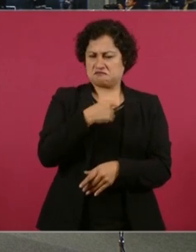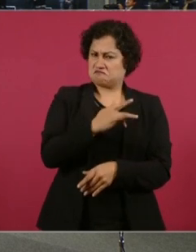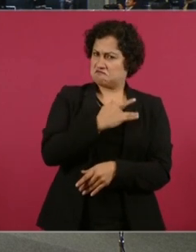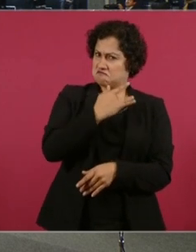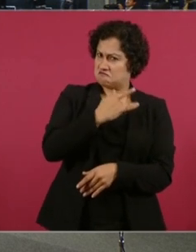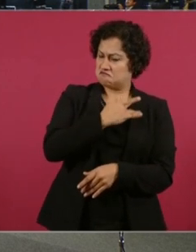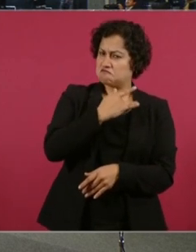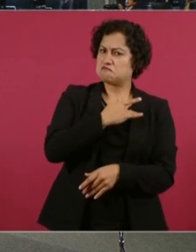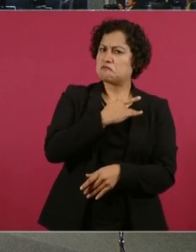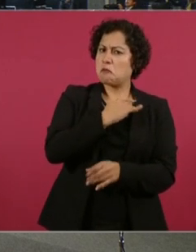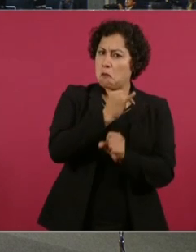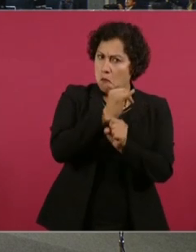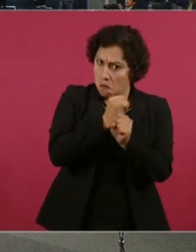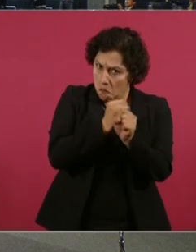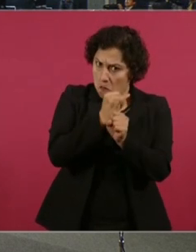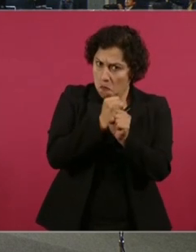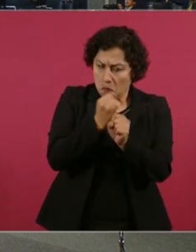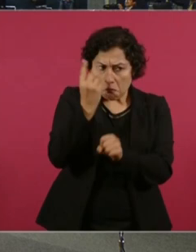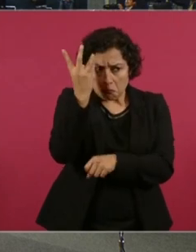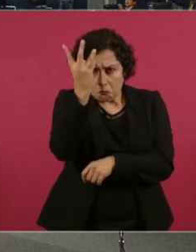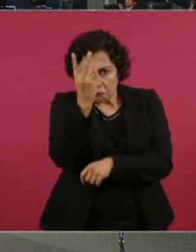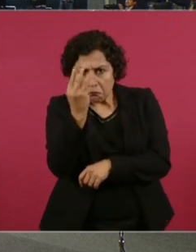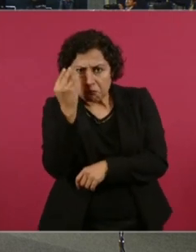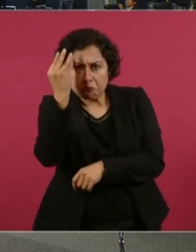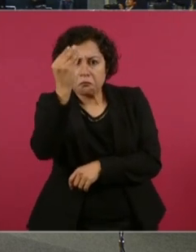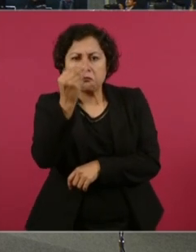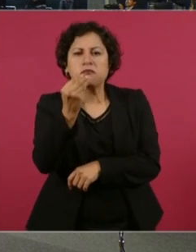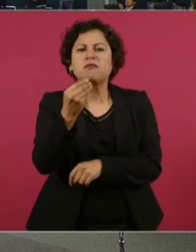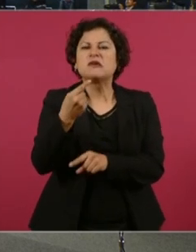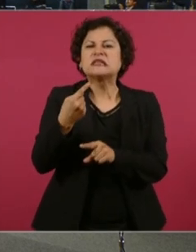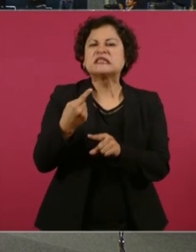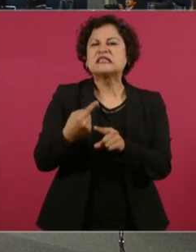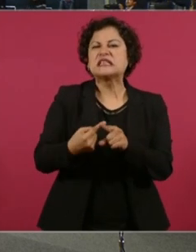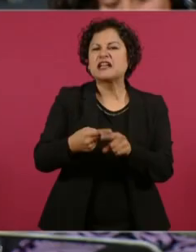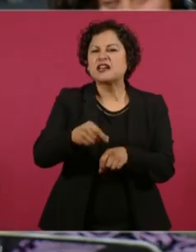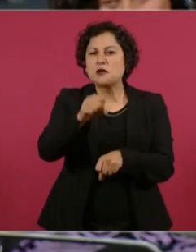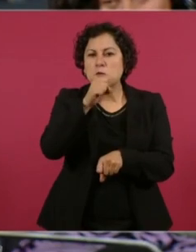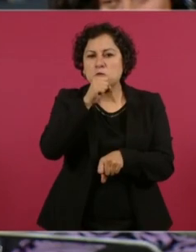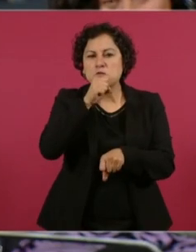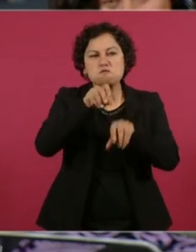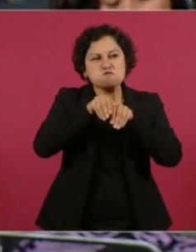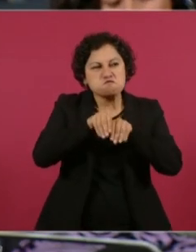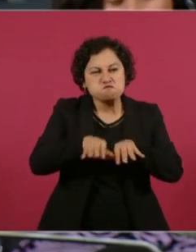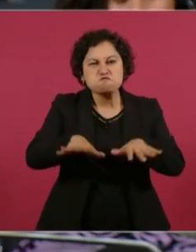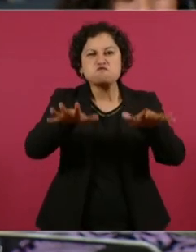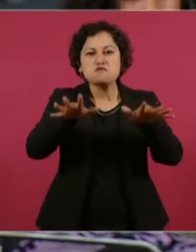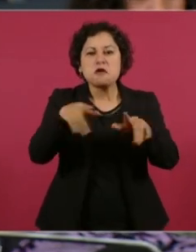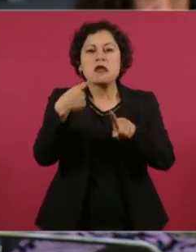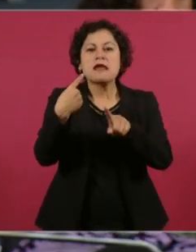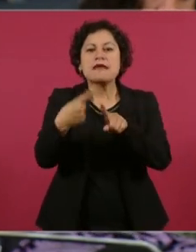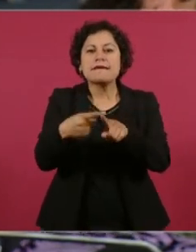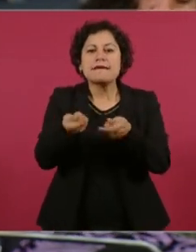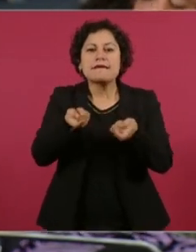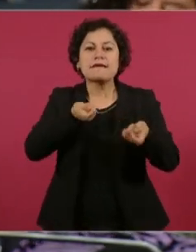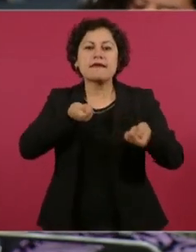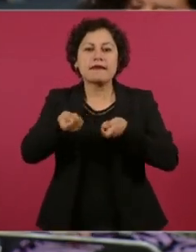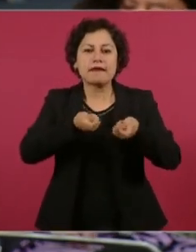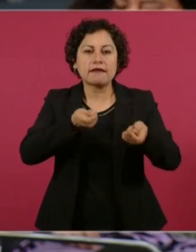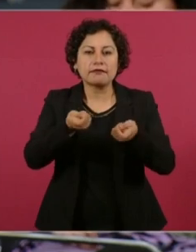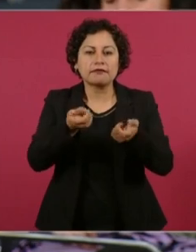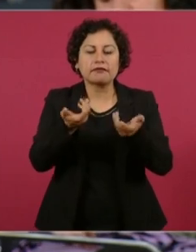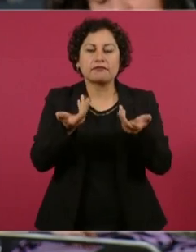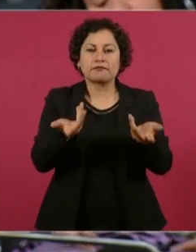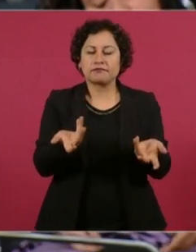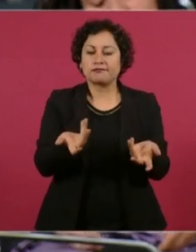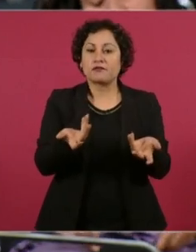bueno, ¿quiénes están atrás precisamente de estas campañas? ¿Quiénes son las empresas que están de alguna manera siendo